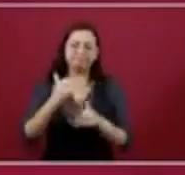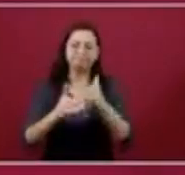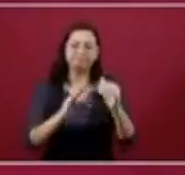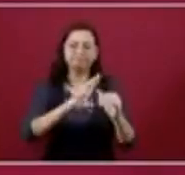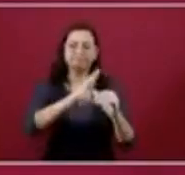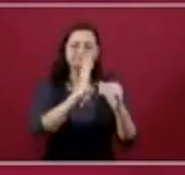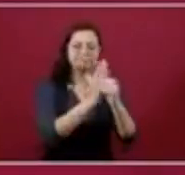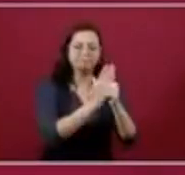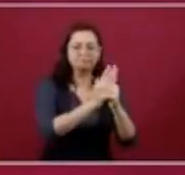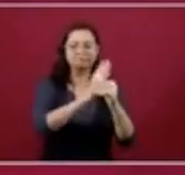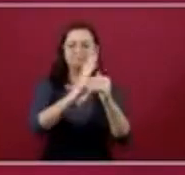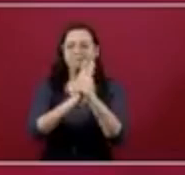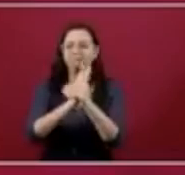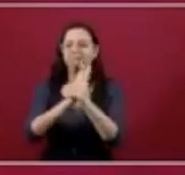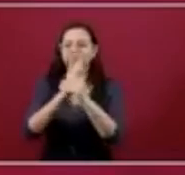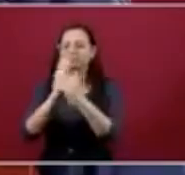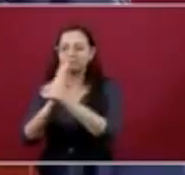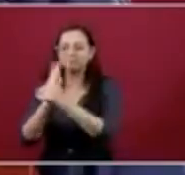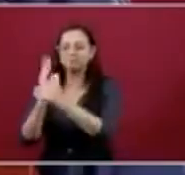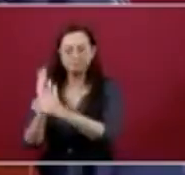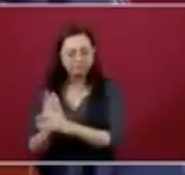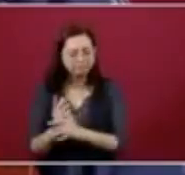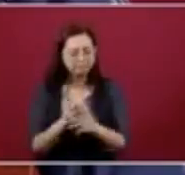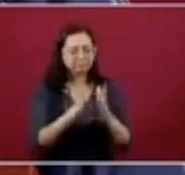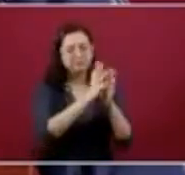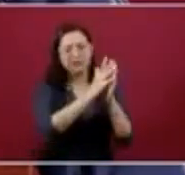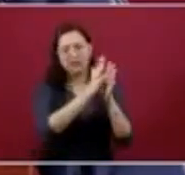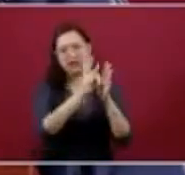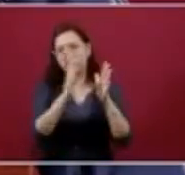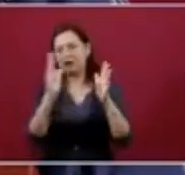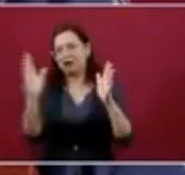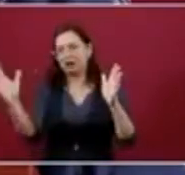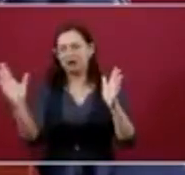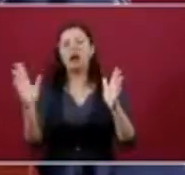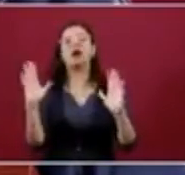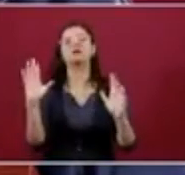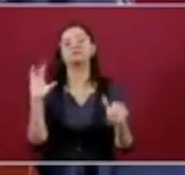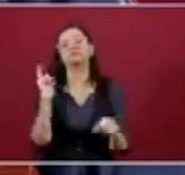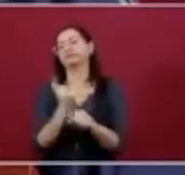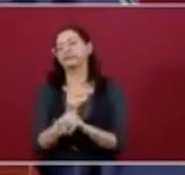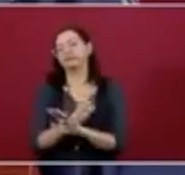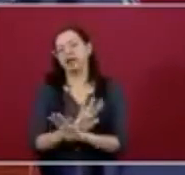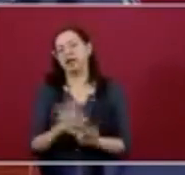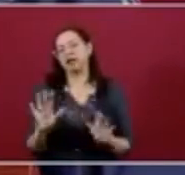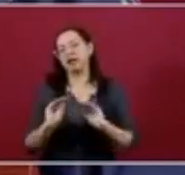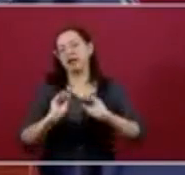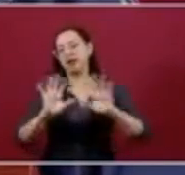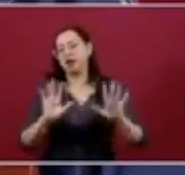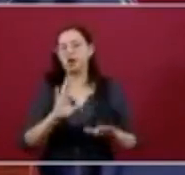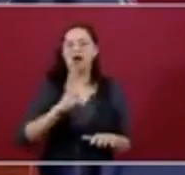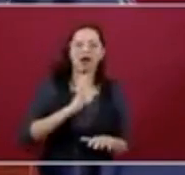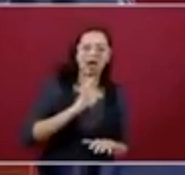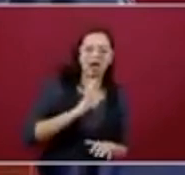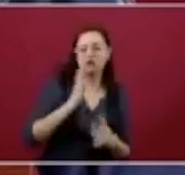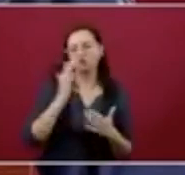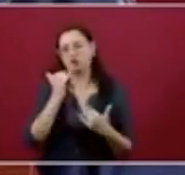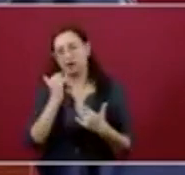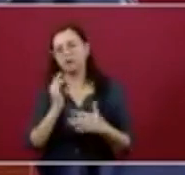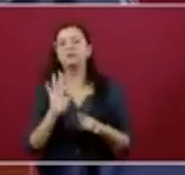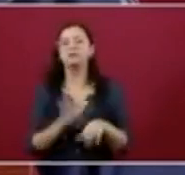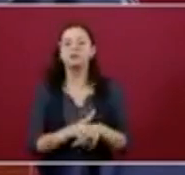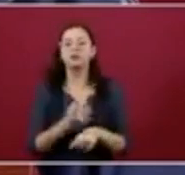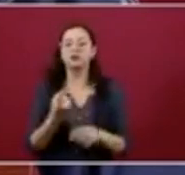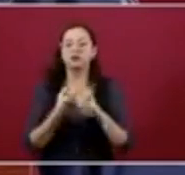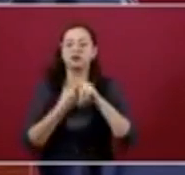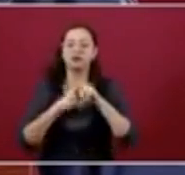poco tiempo saber cómo está la documentación, porque se está numerando y se